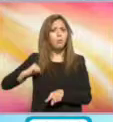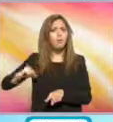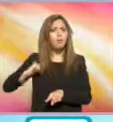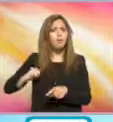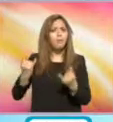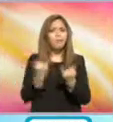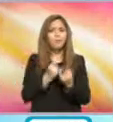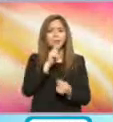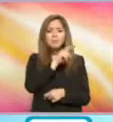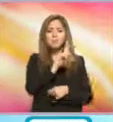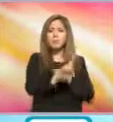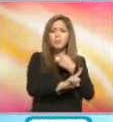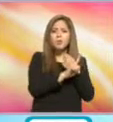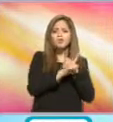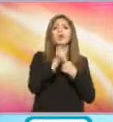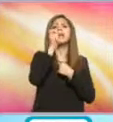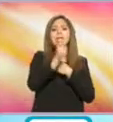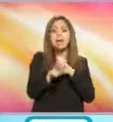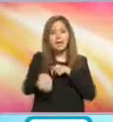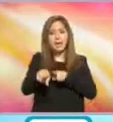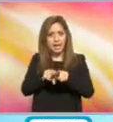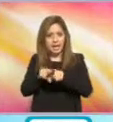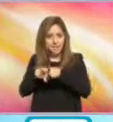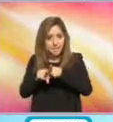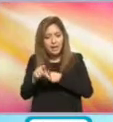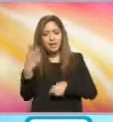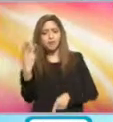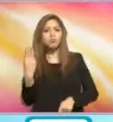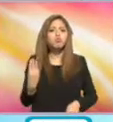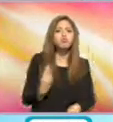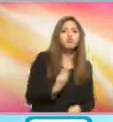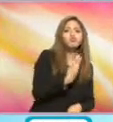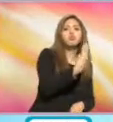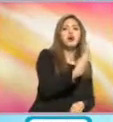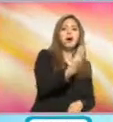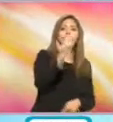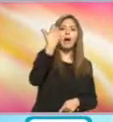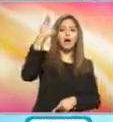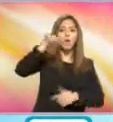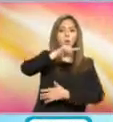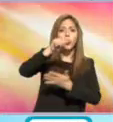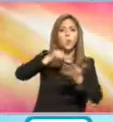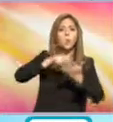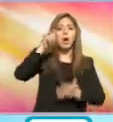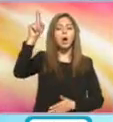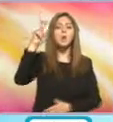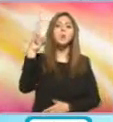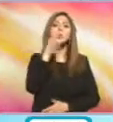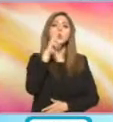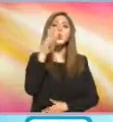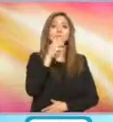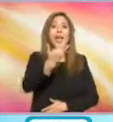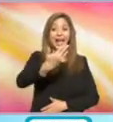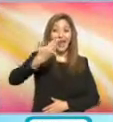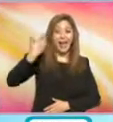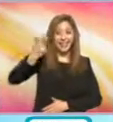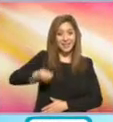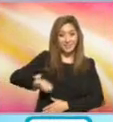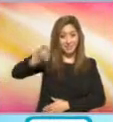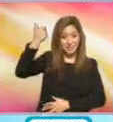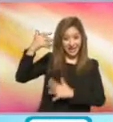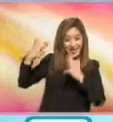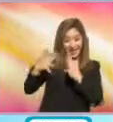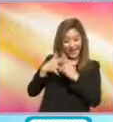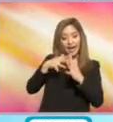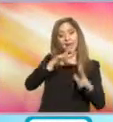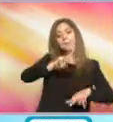provincia, al interior del país, en una Rusia de antes de la Primera Guerra, ¿sí? Y entonces lo que quieren